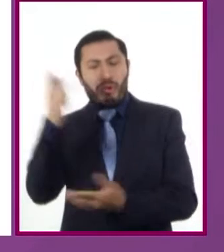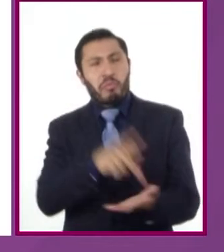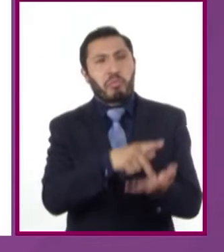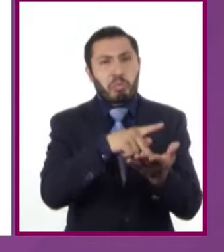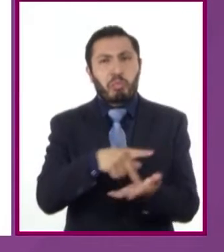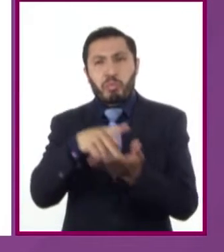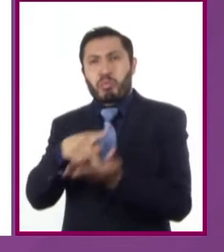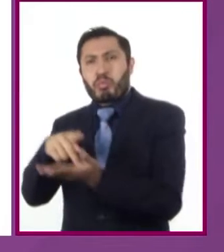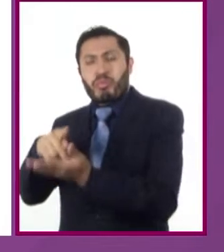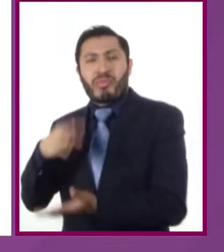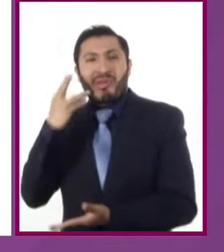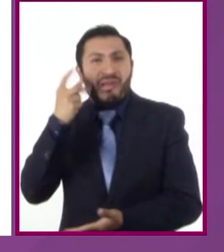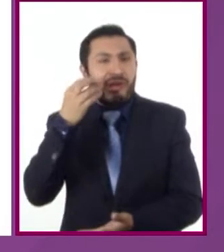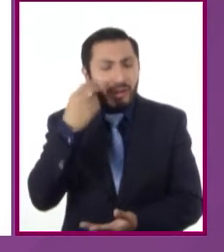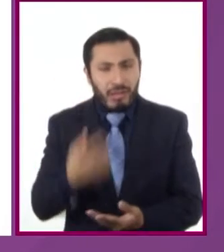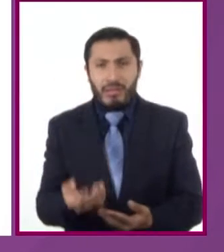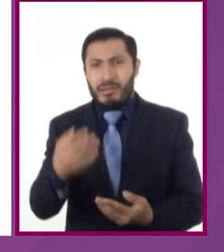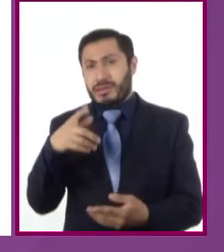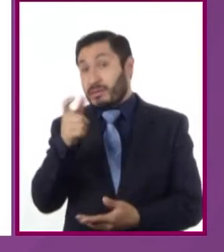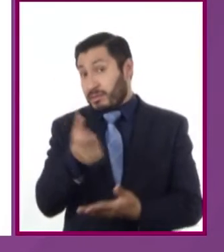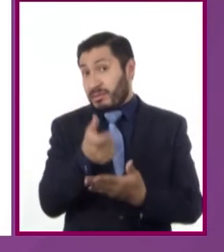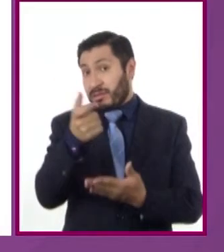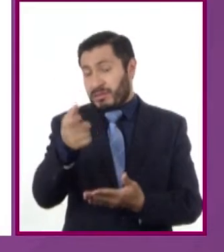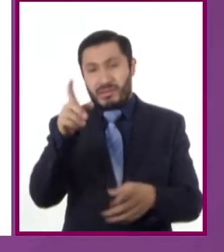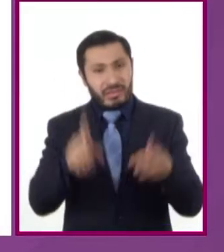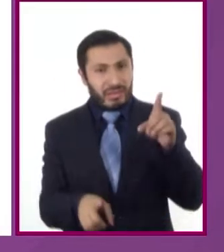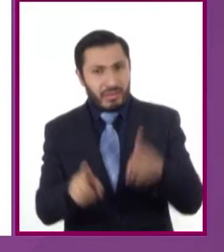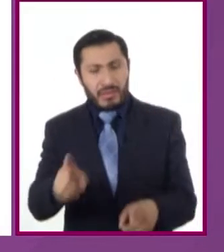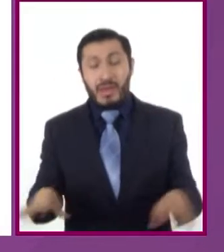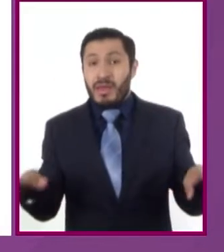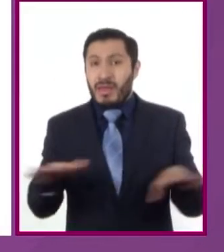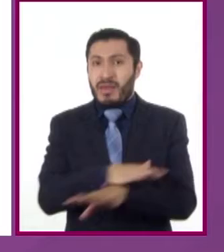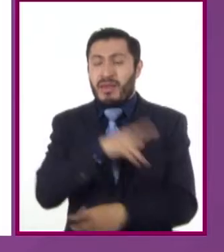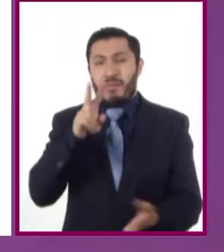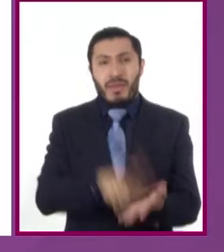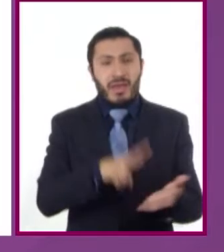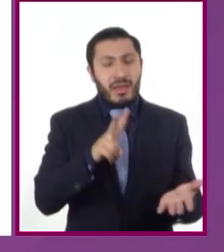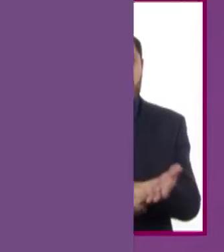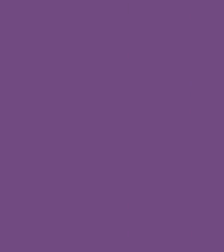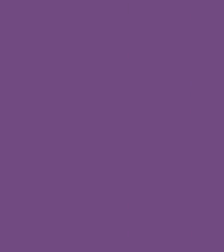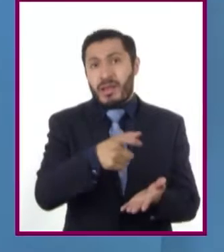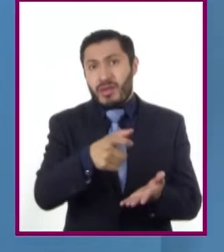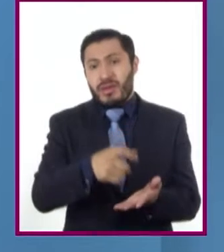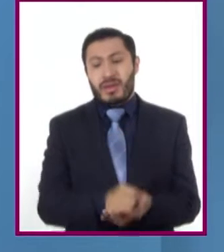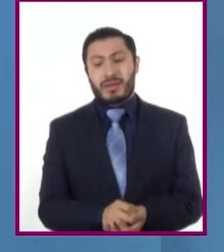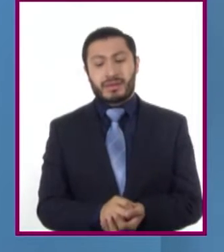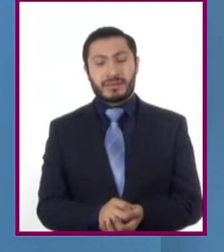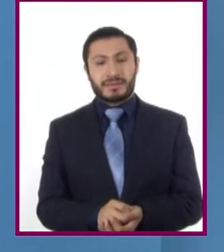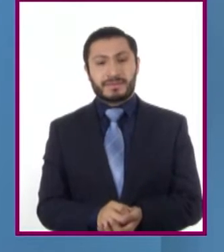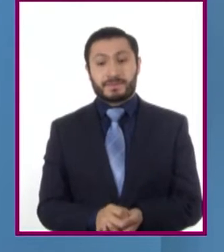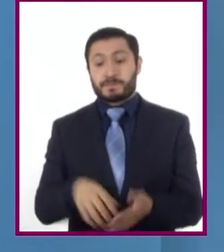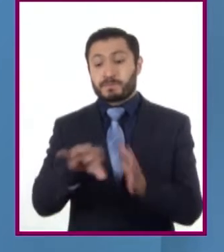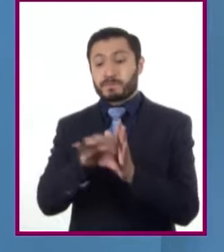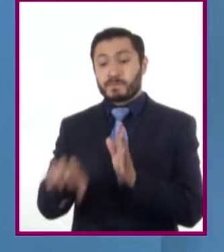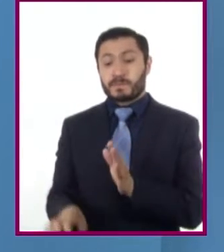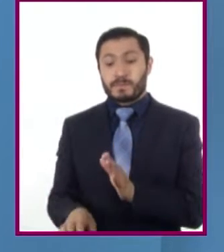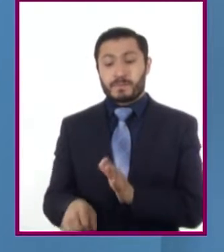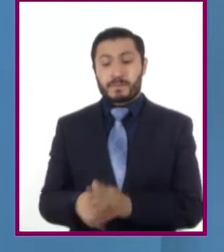kilogramos de limones con base en su precio, al sustituir el valor en x. Por